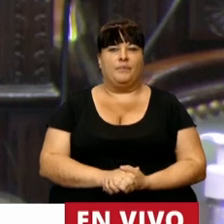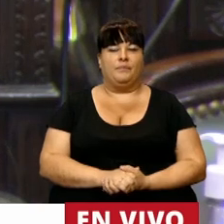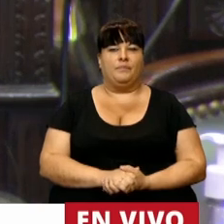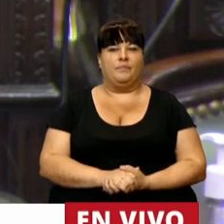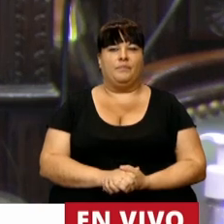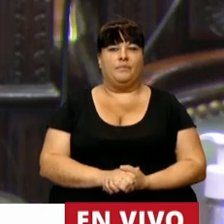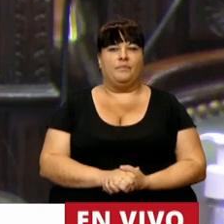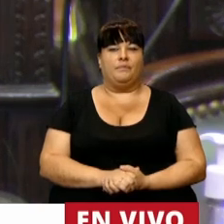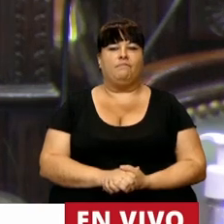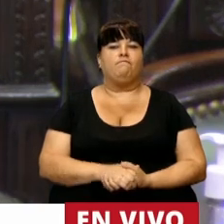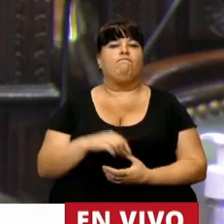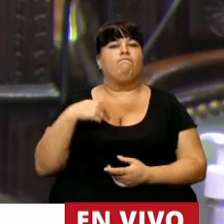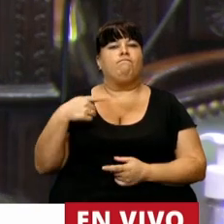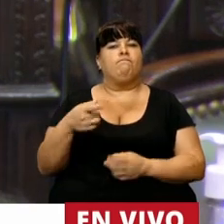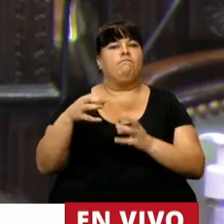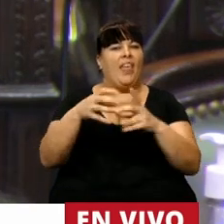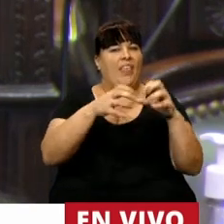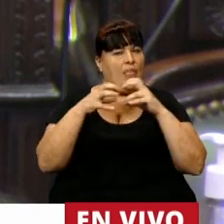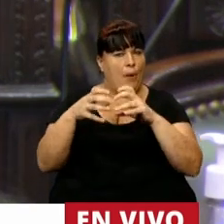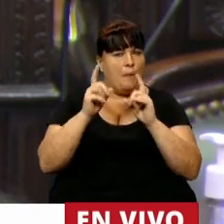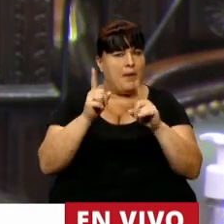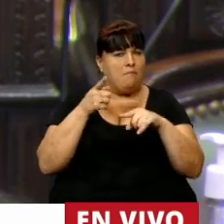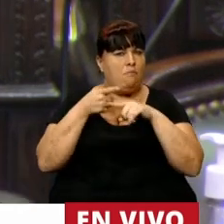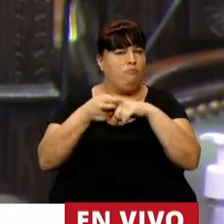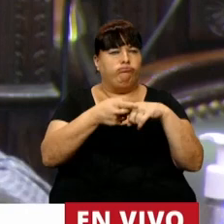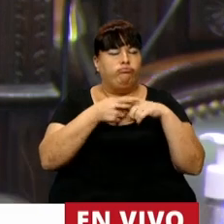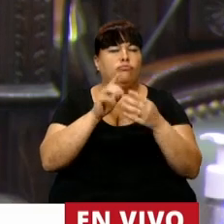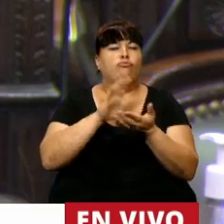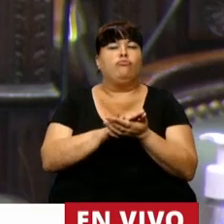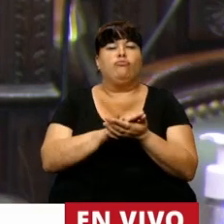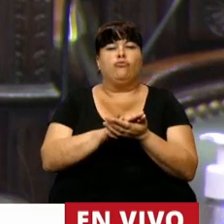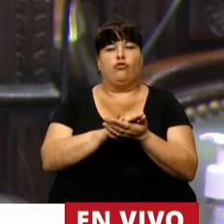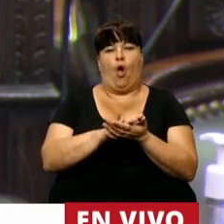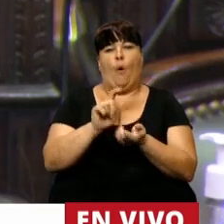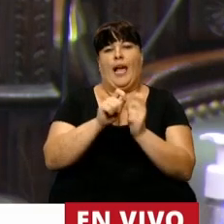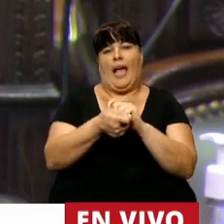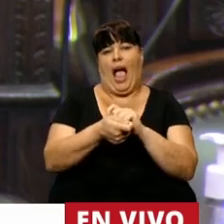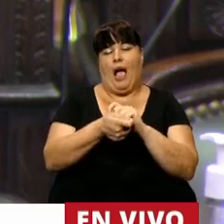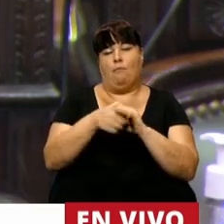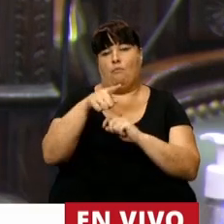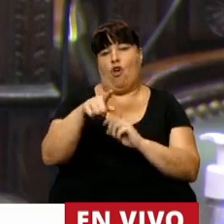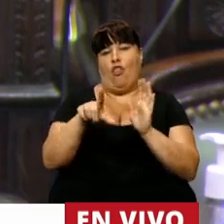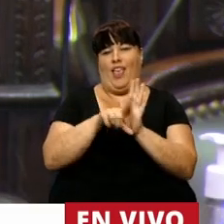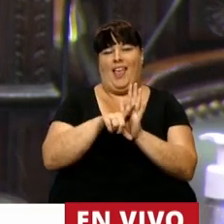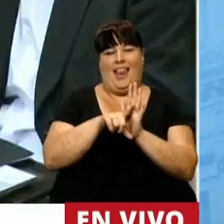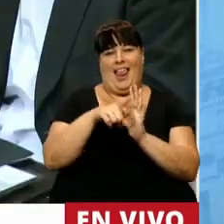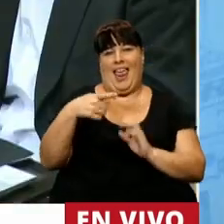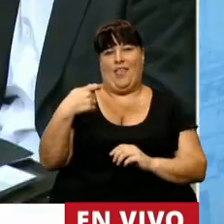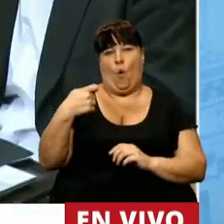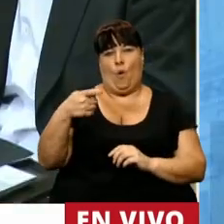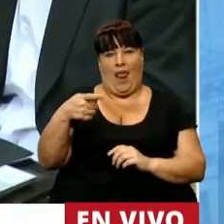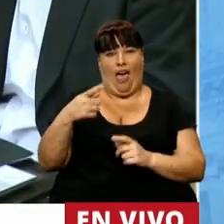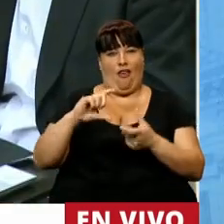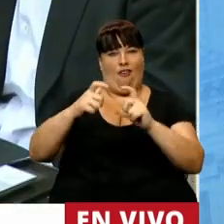donde poníamos a discusión la reforma de la cláusula